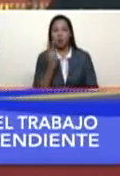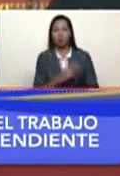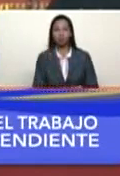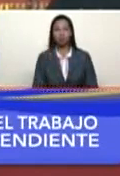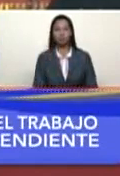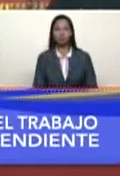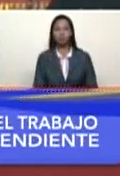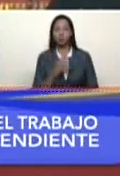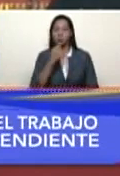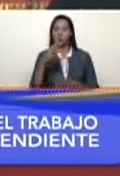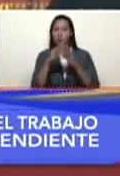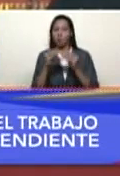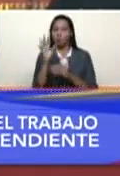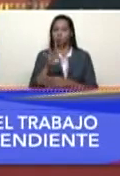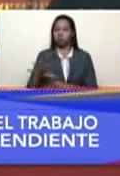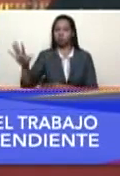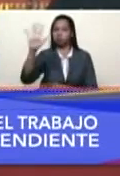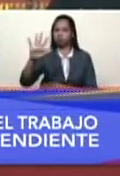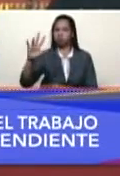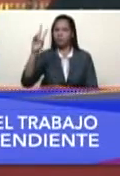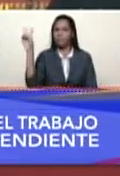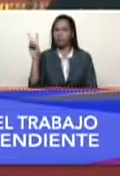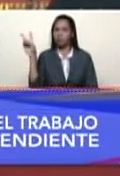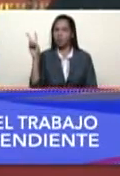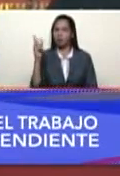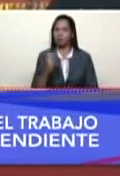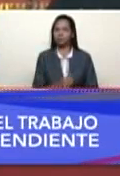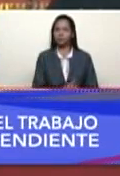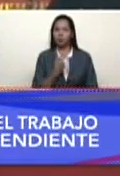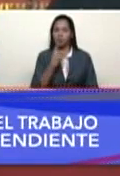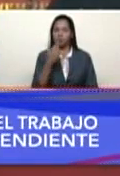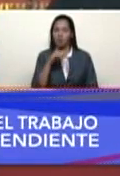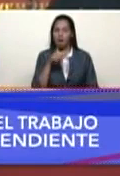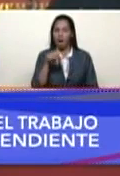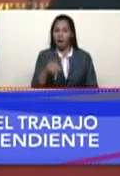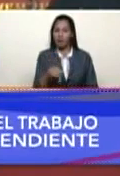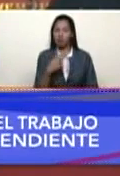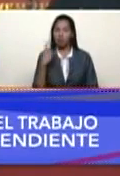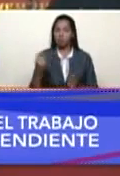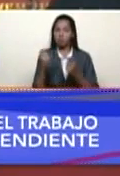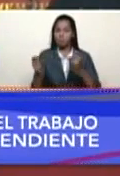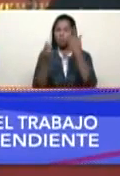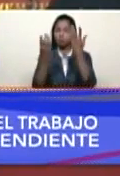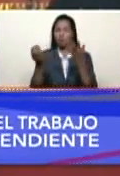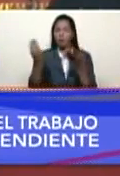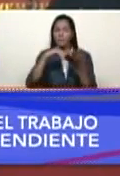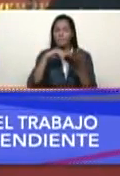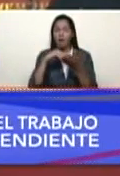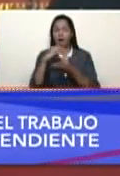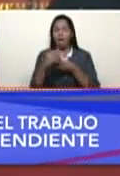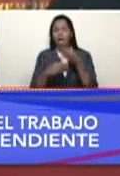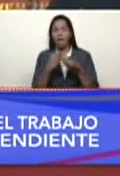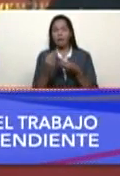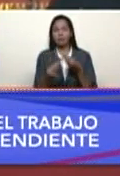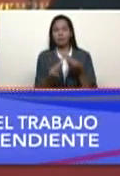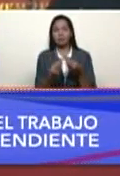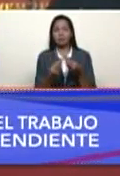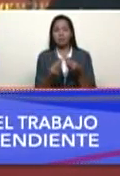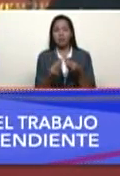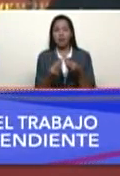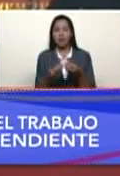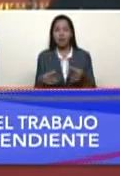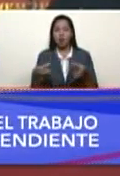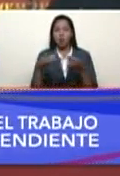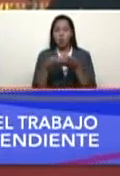diría en todo el país, Aristóbulo, a partir del reimpulso y relanzamiento de las